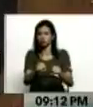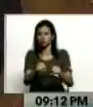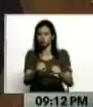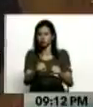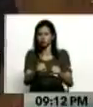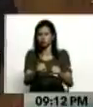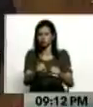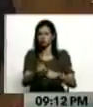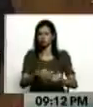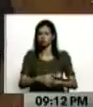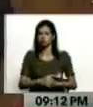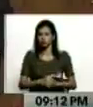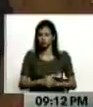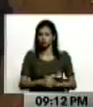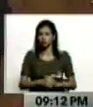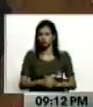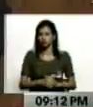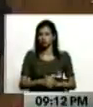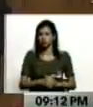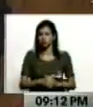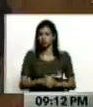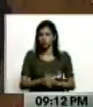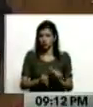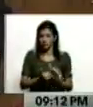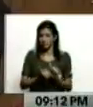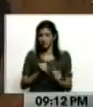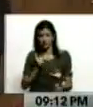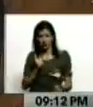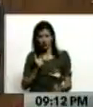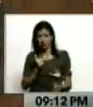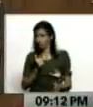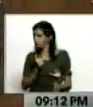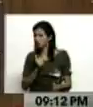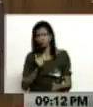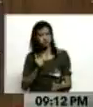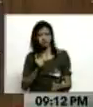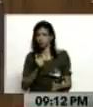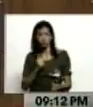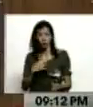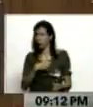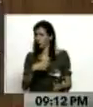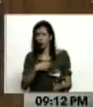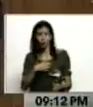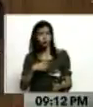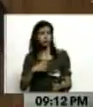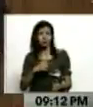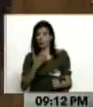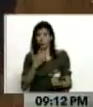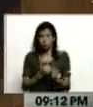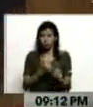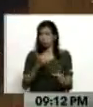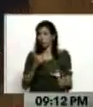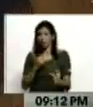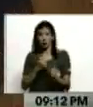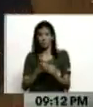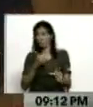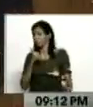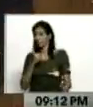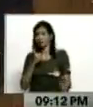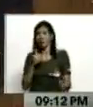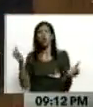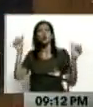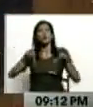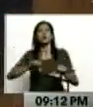tomado retrogradar es debilidad y ruina para